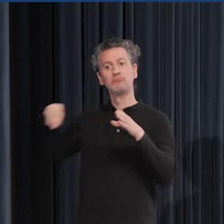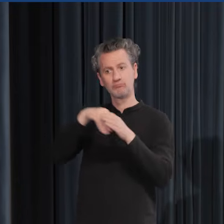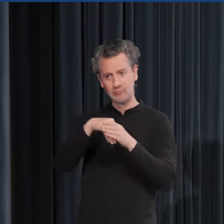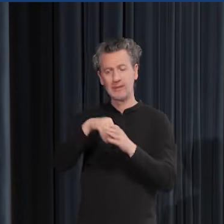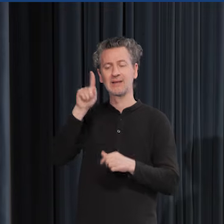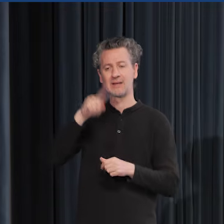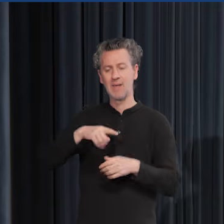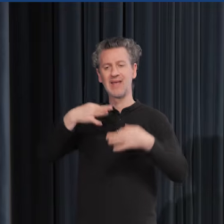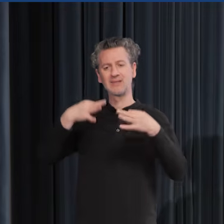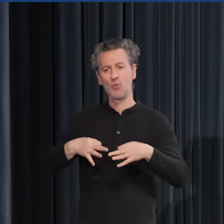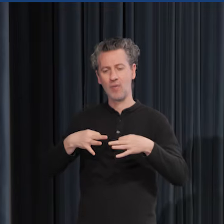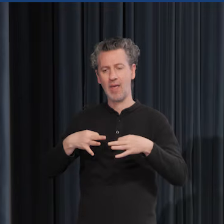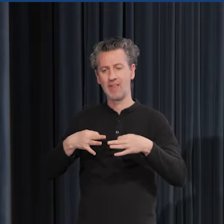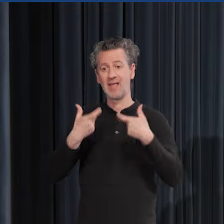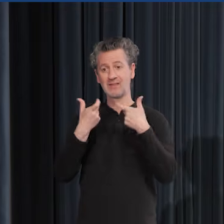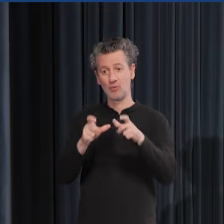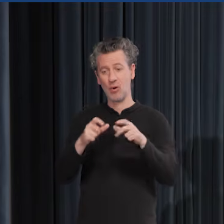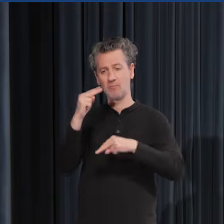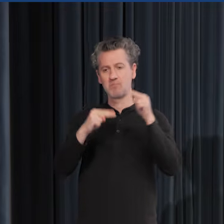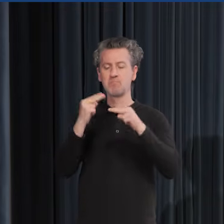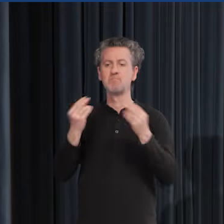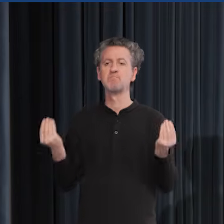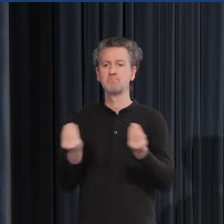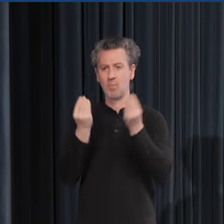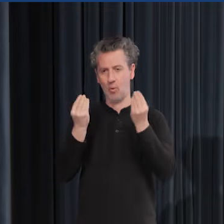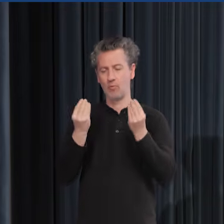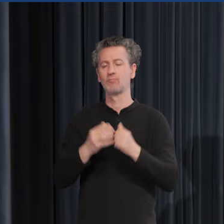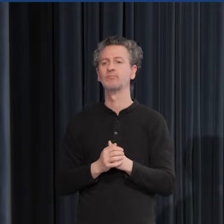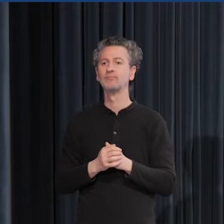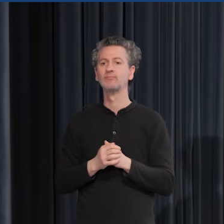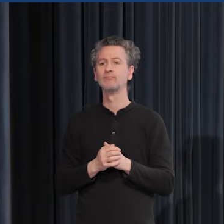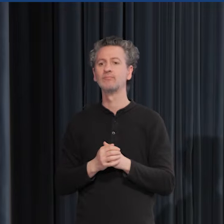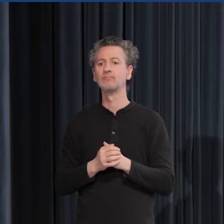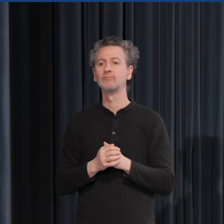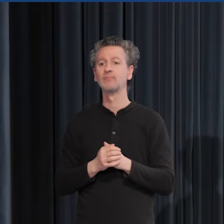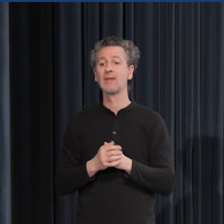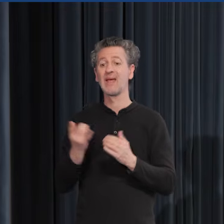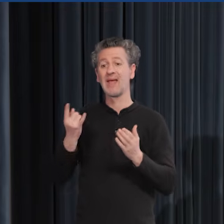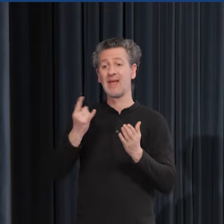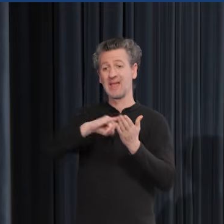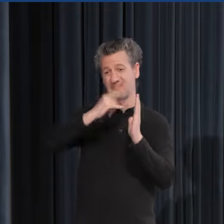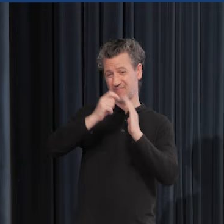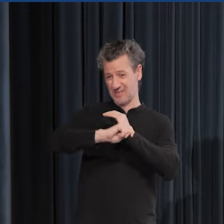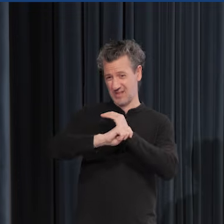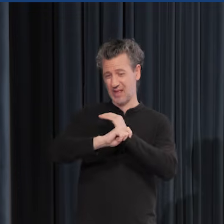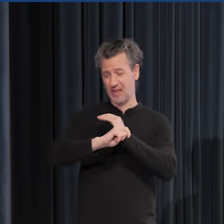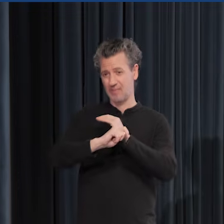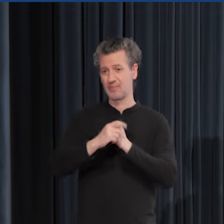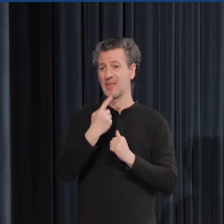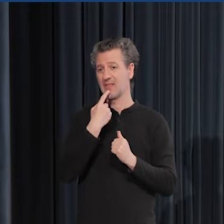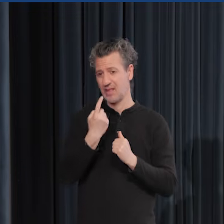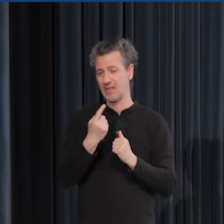de la seguridad en el sector. Además, como dice la propia estrategia, tenemos